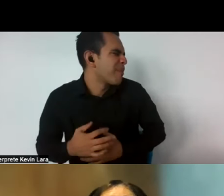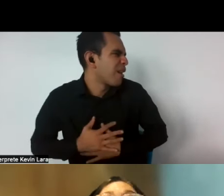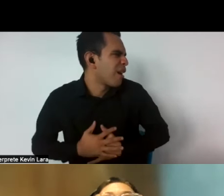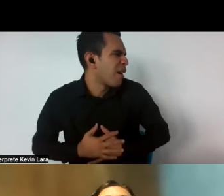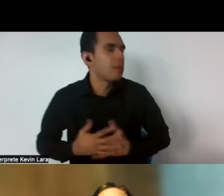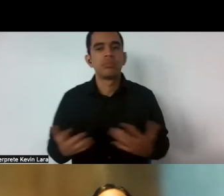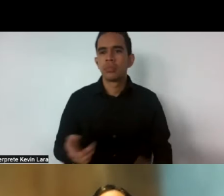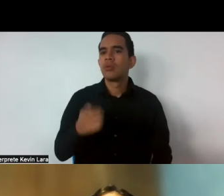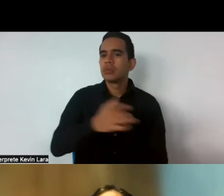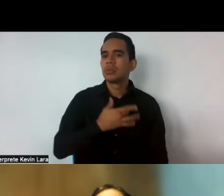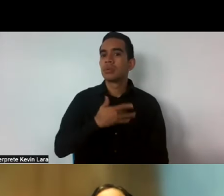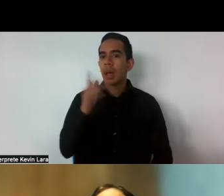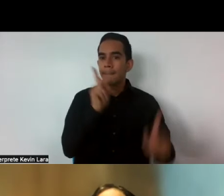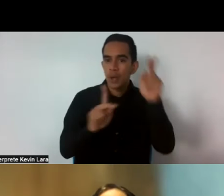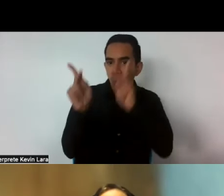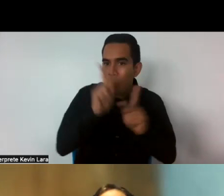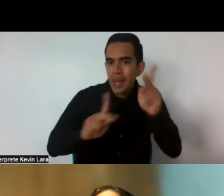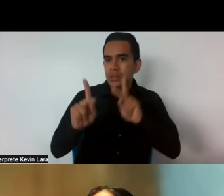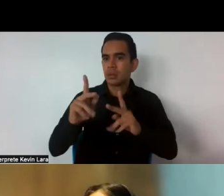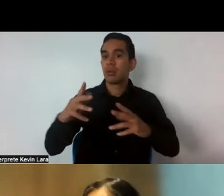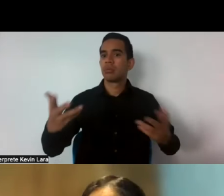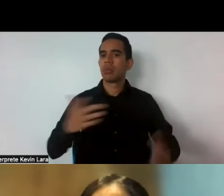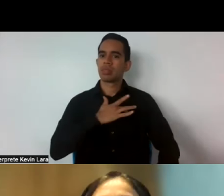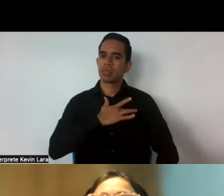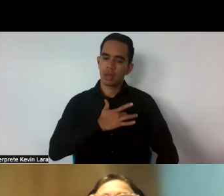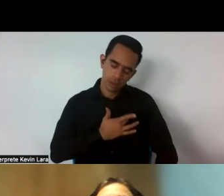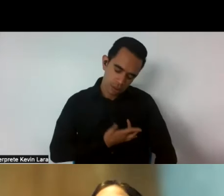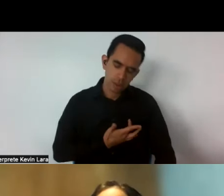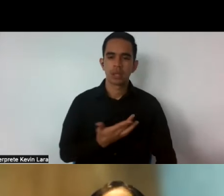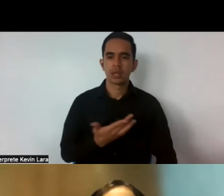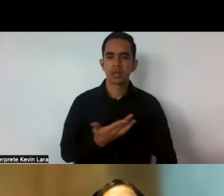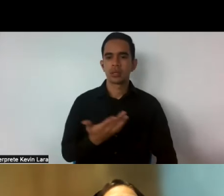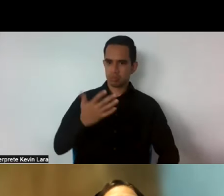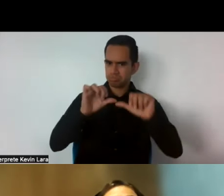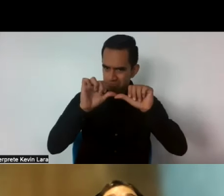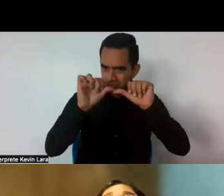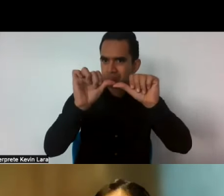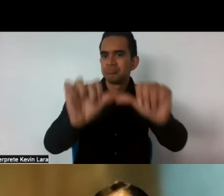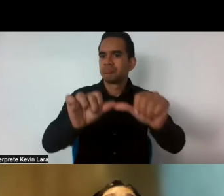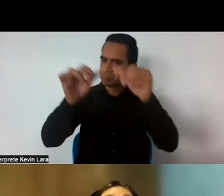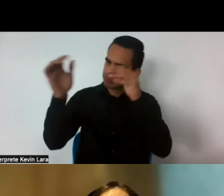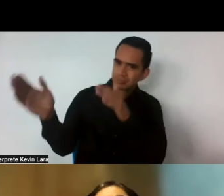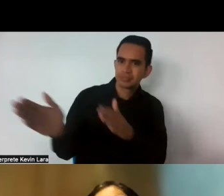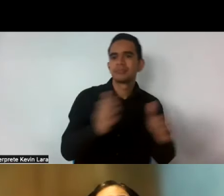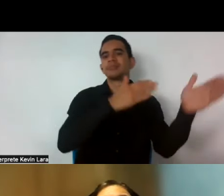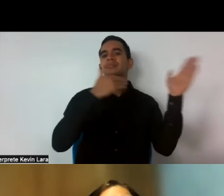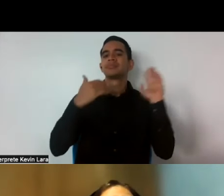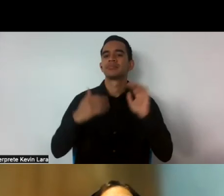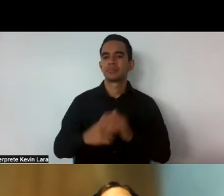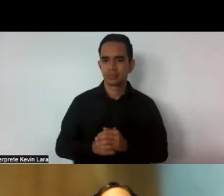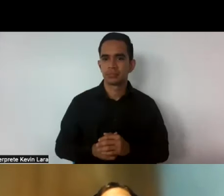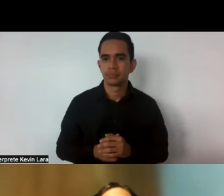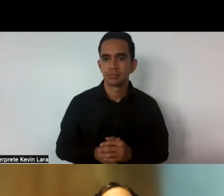Preocupación, tristeza, muy bien. Sigamos explorando, vamos a seguir trabajando. Preocupación, me